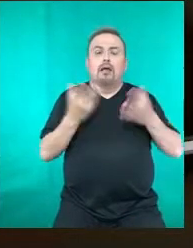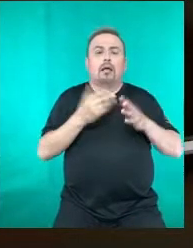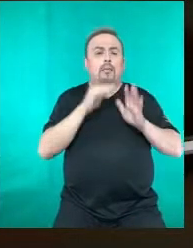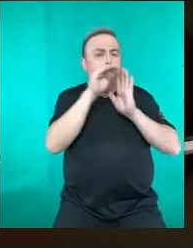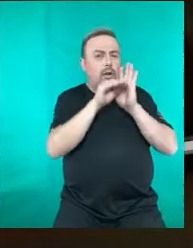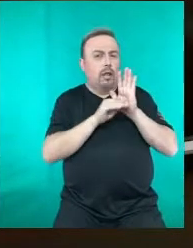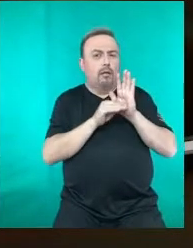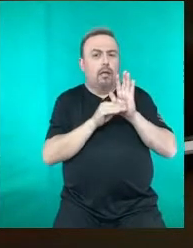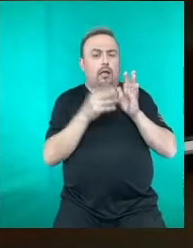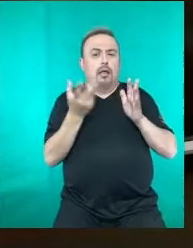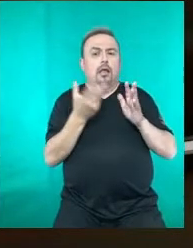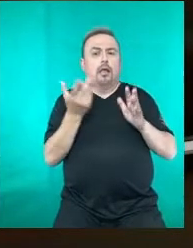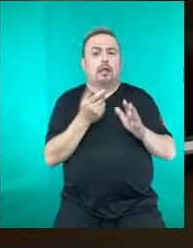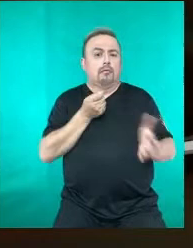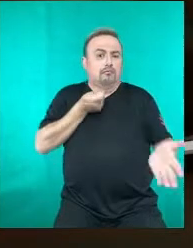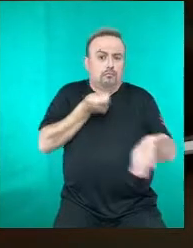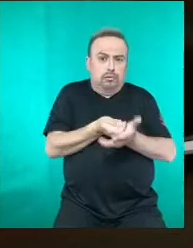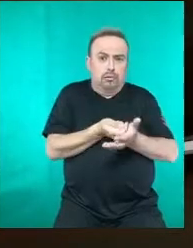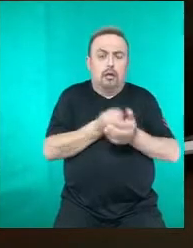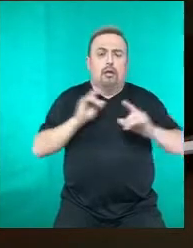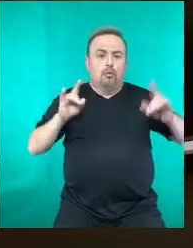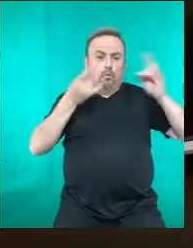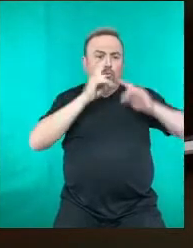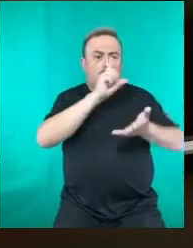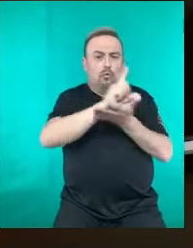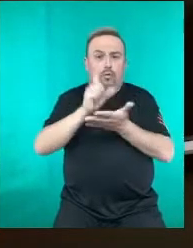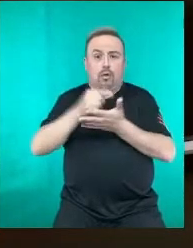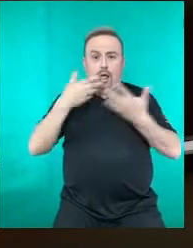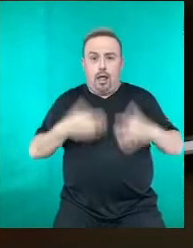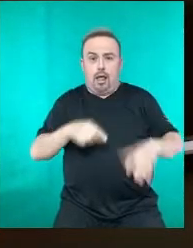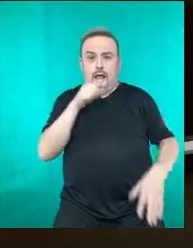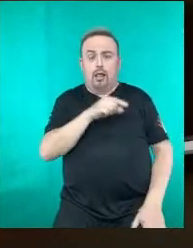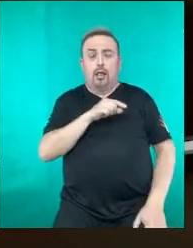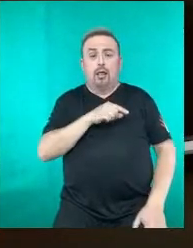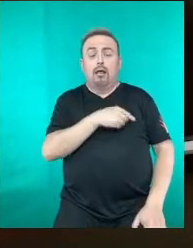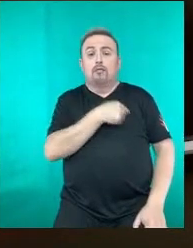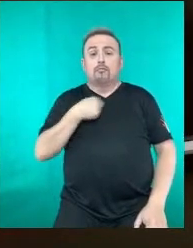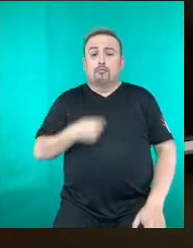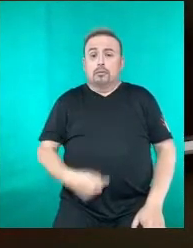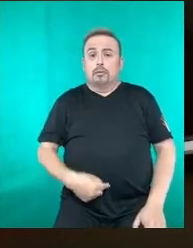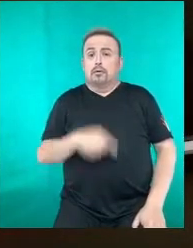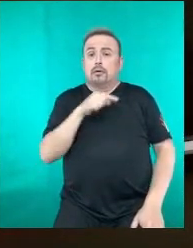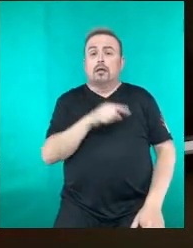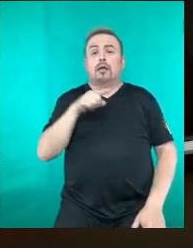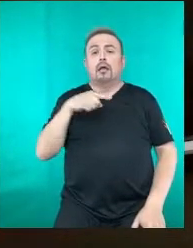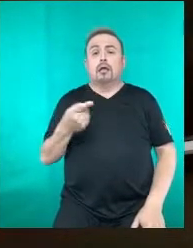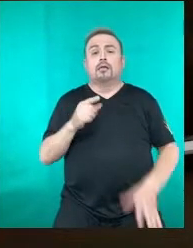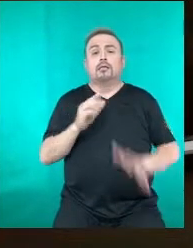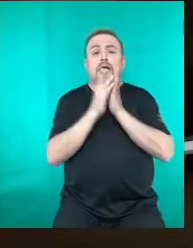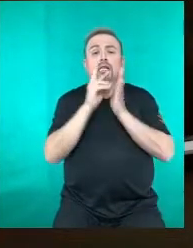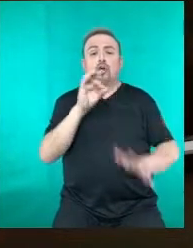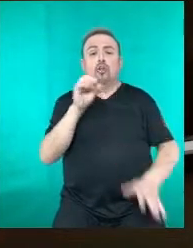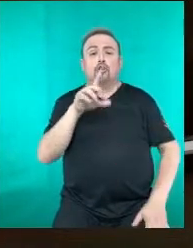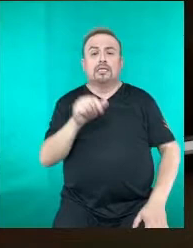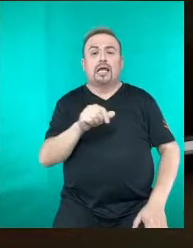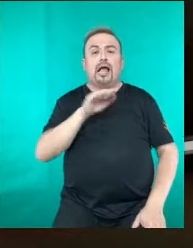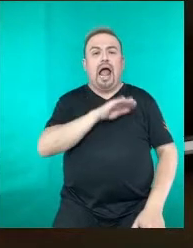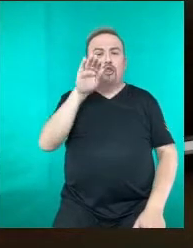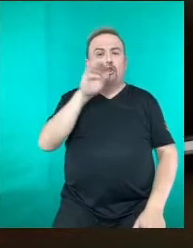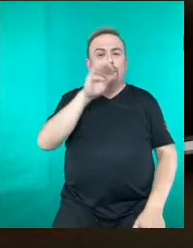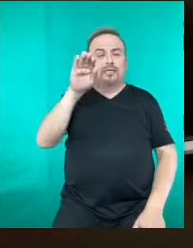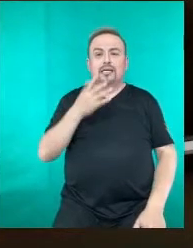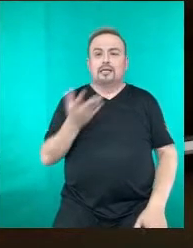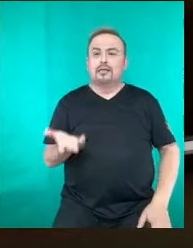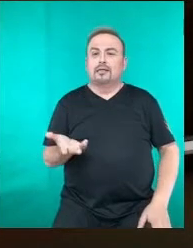de inversiones y construir plantas como la que está aquí en Pozo Almonte, la que está en Santa Rosa, en Alto Hospicio, y la verdad es que